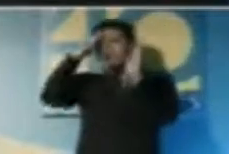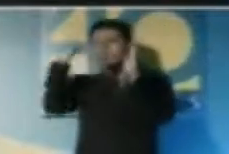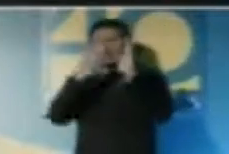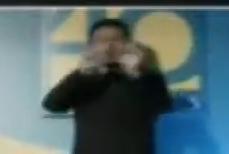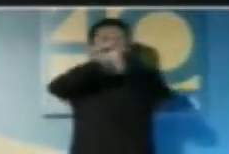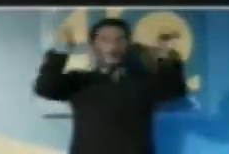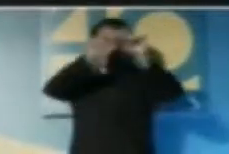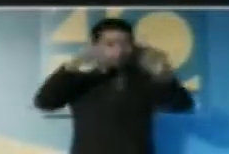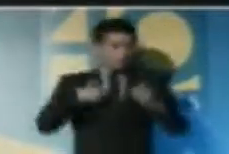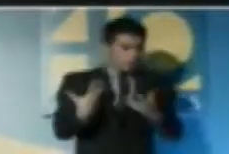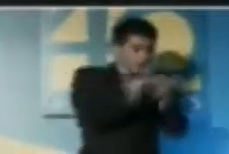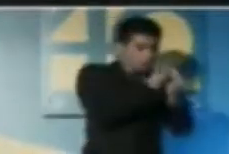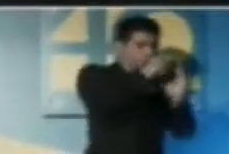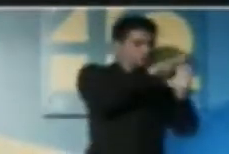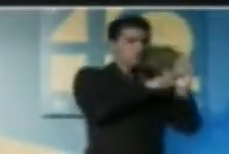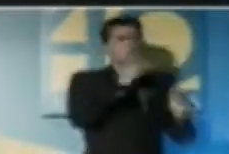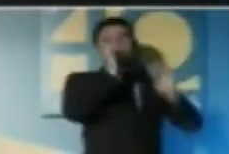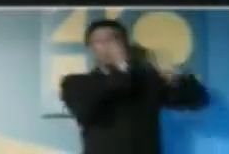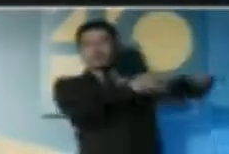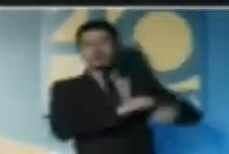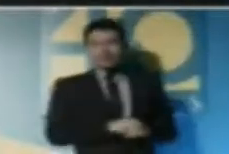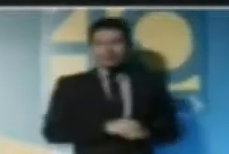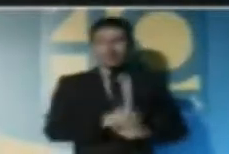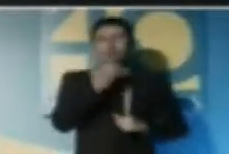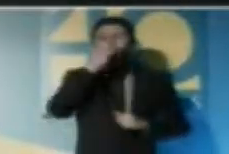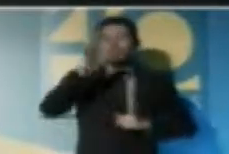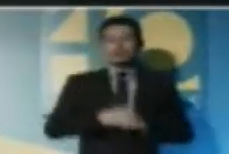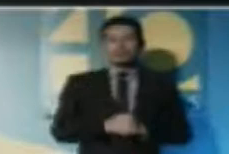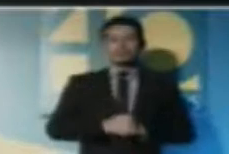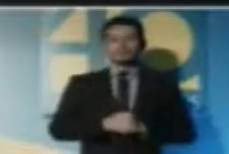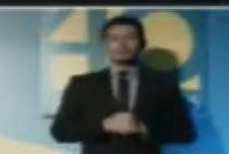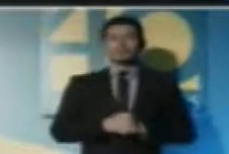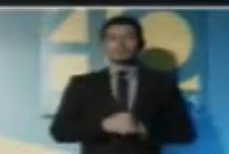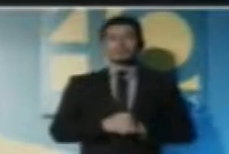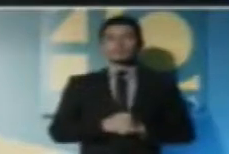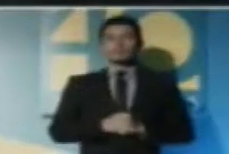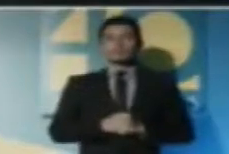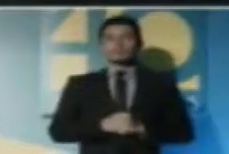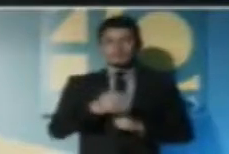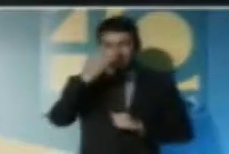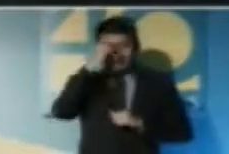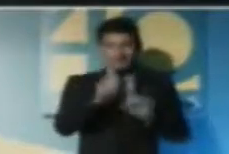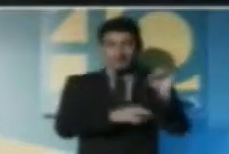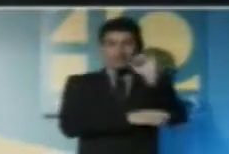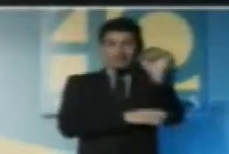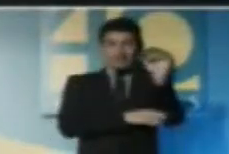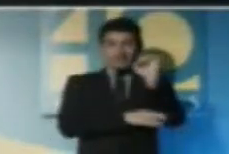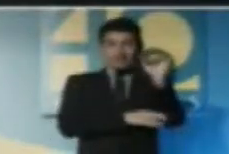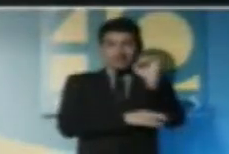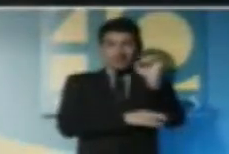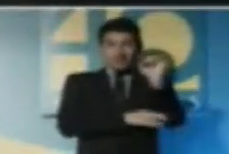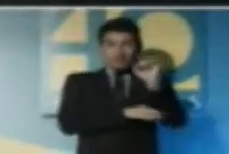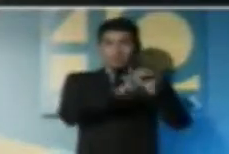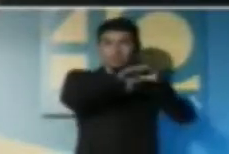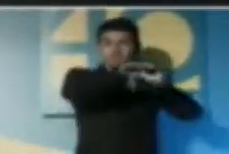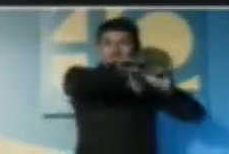existen para nuestra convivencia. Con ejemplos tan simples como el tráfico automovilístico, que bien